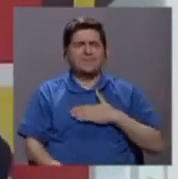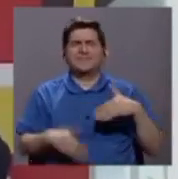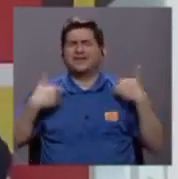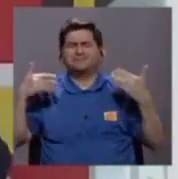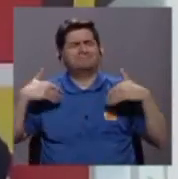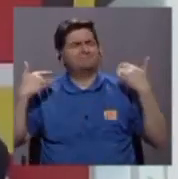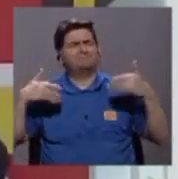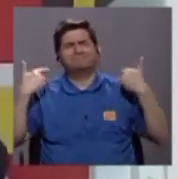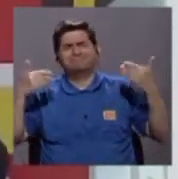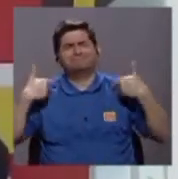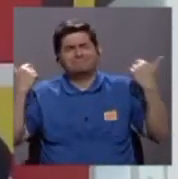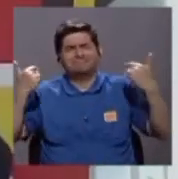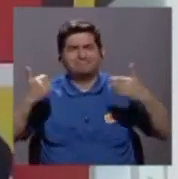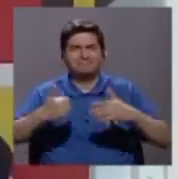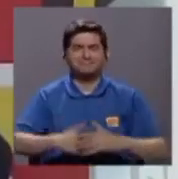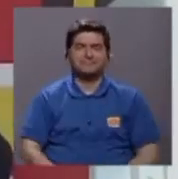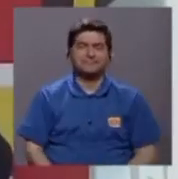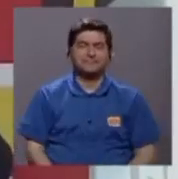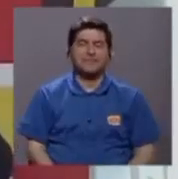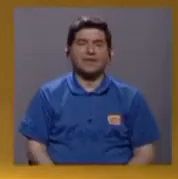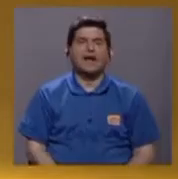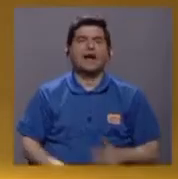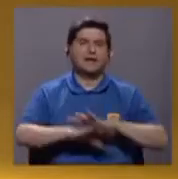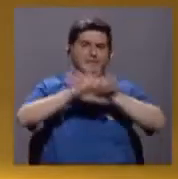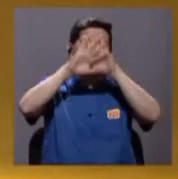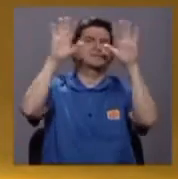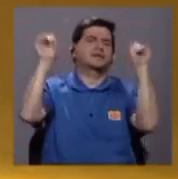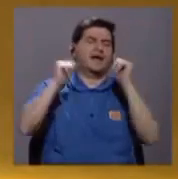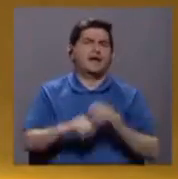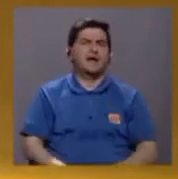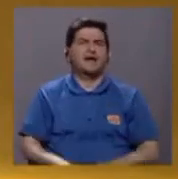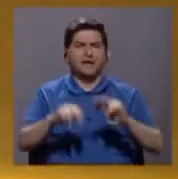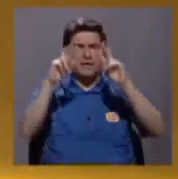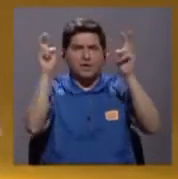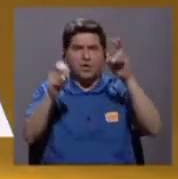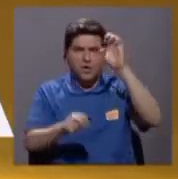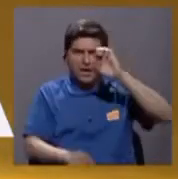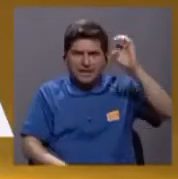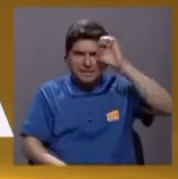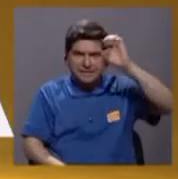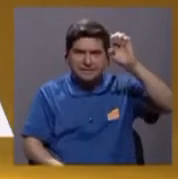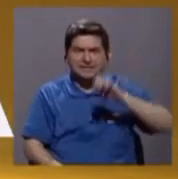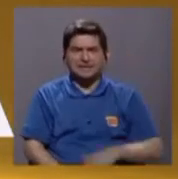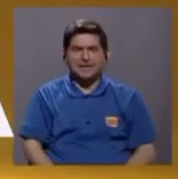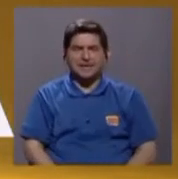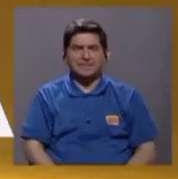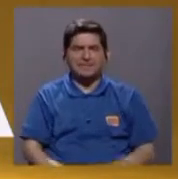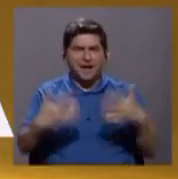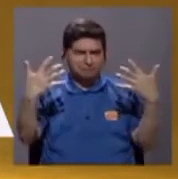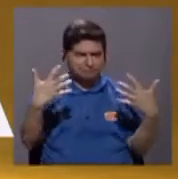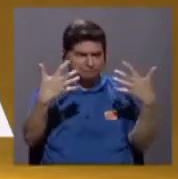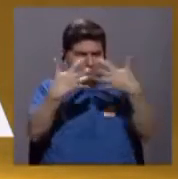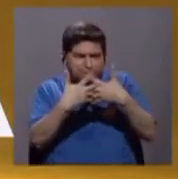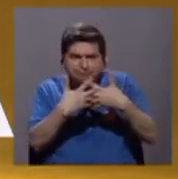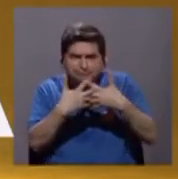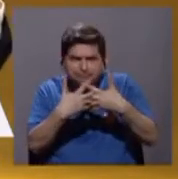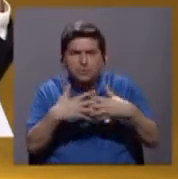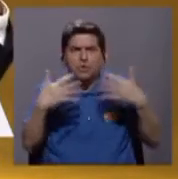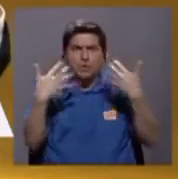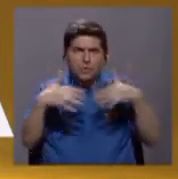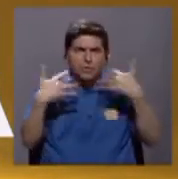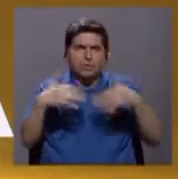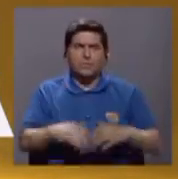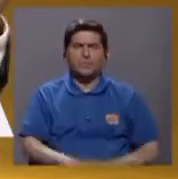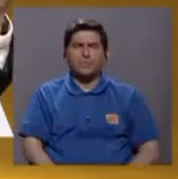alegría. Y claro, el tema europeo coincide bastante